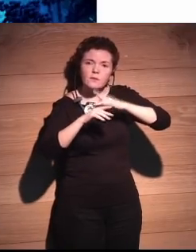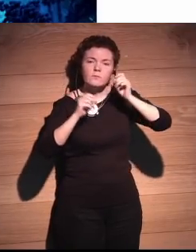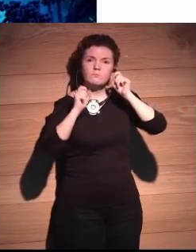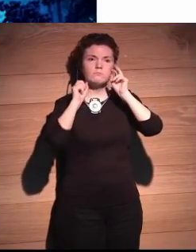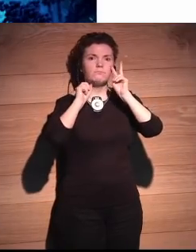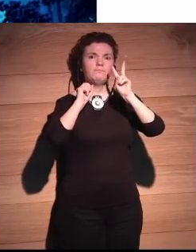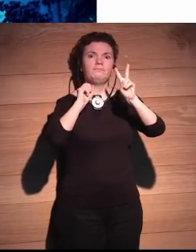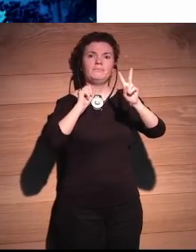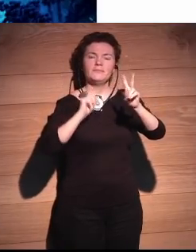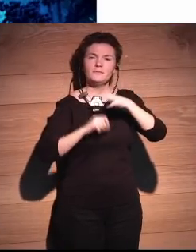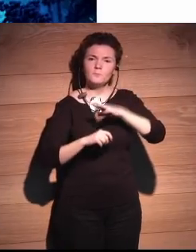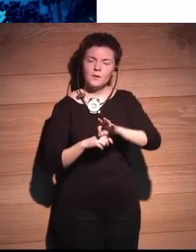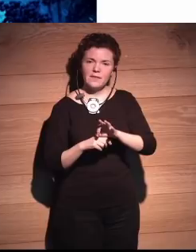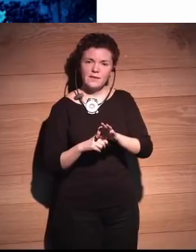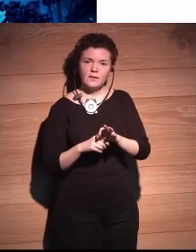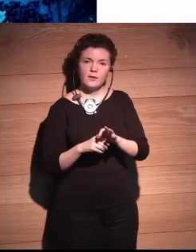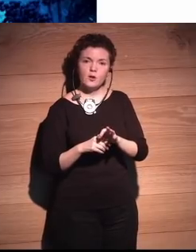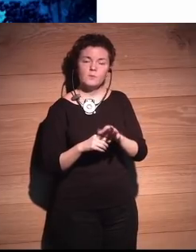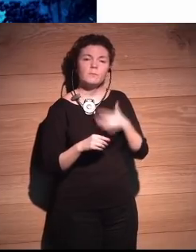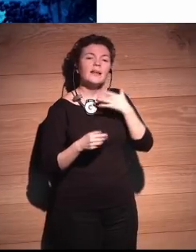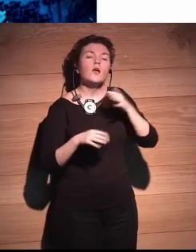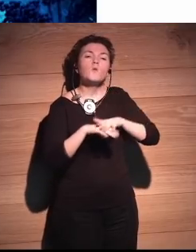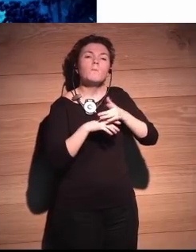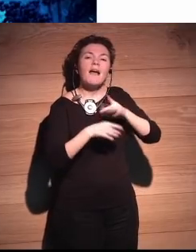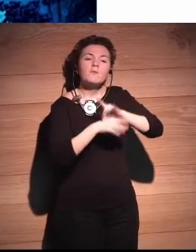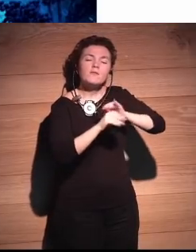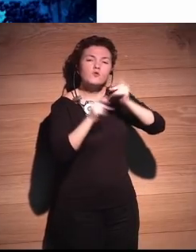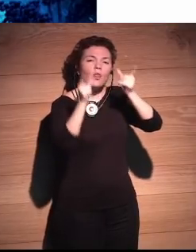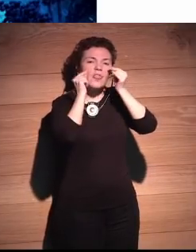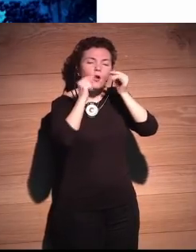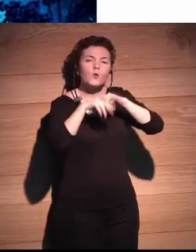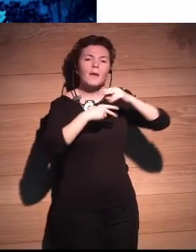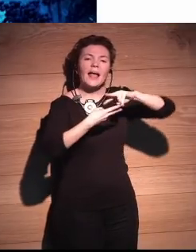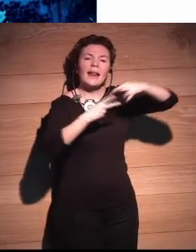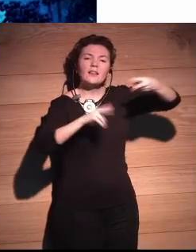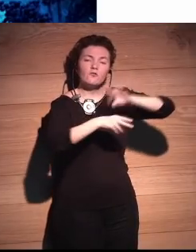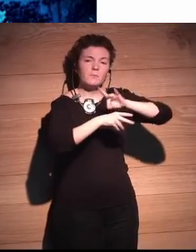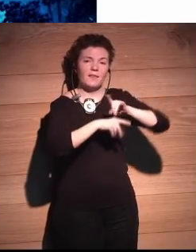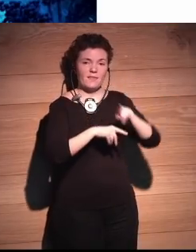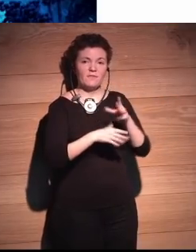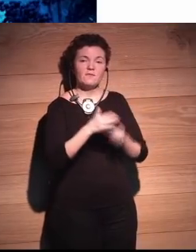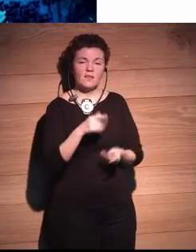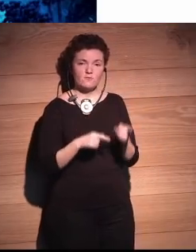esto tiene como telón de fondo una mutación genética en estos pacientes concretos.